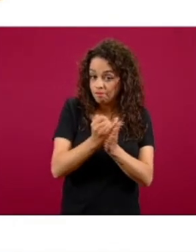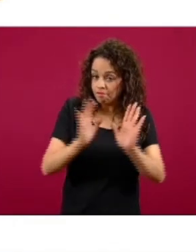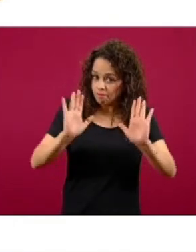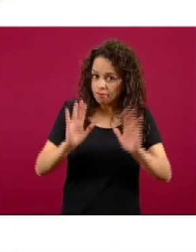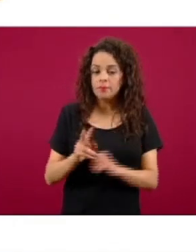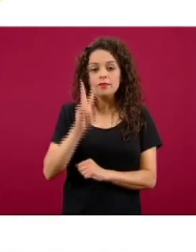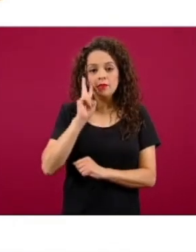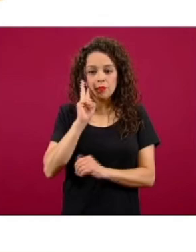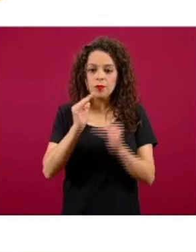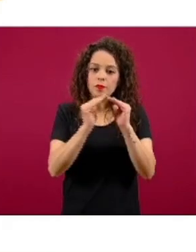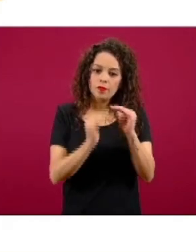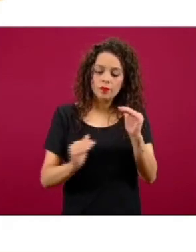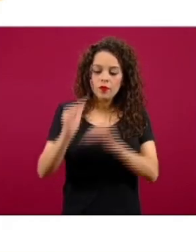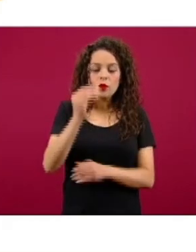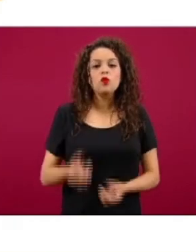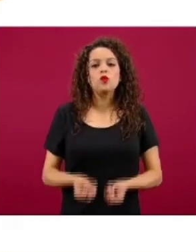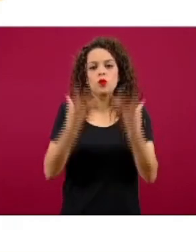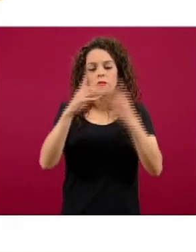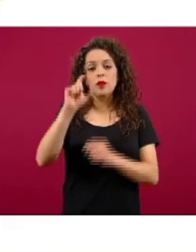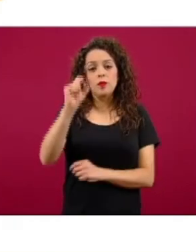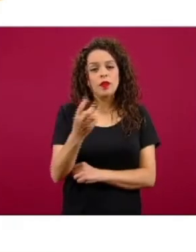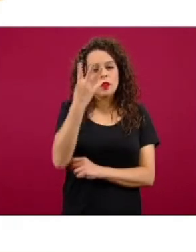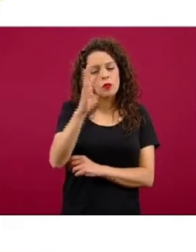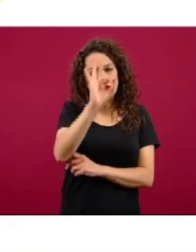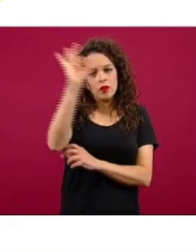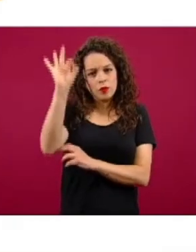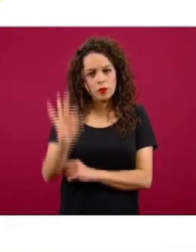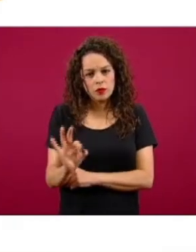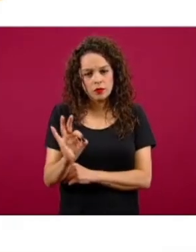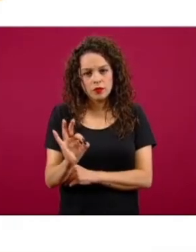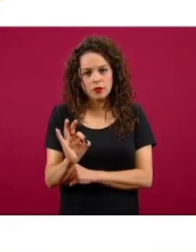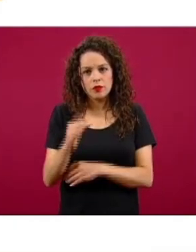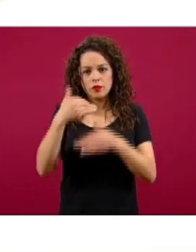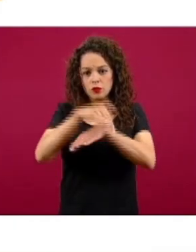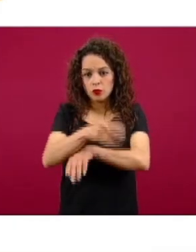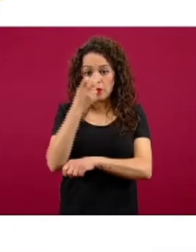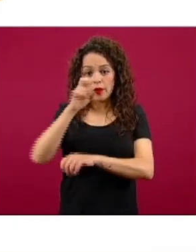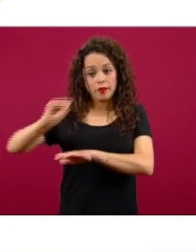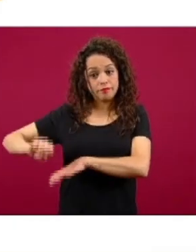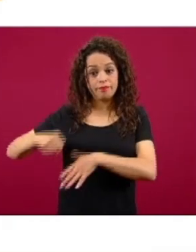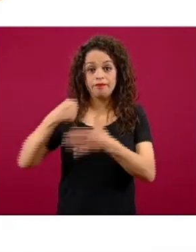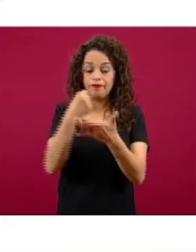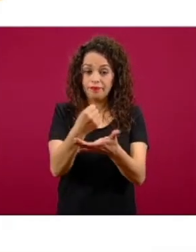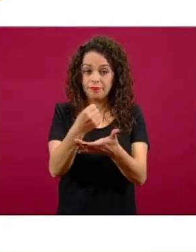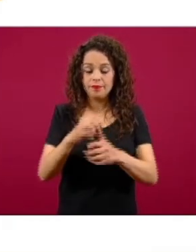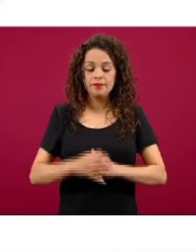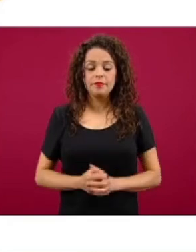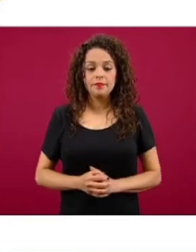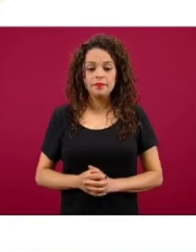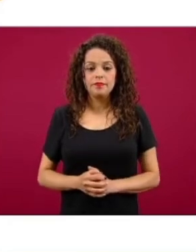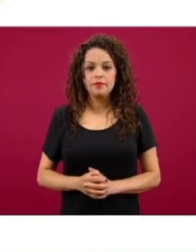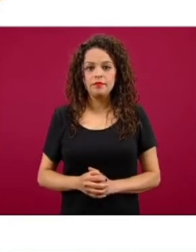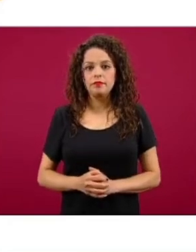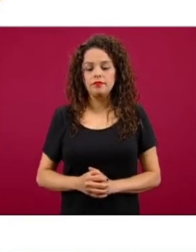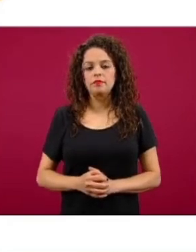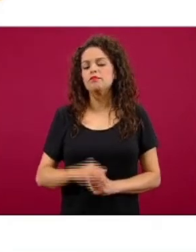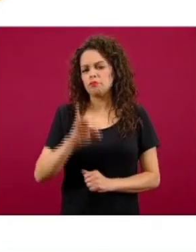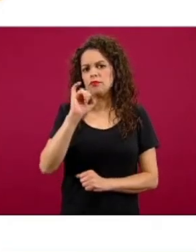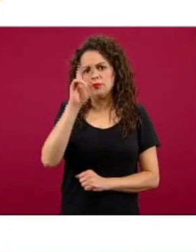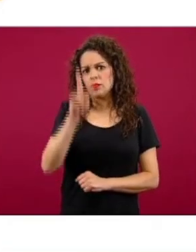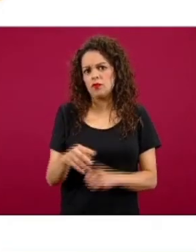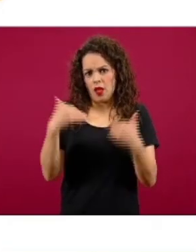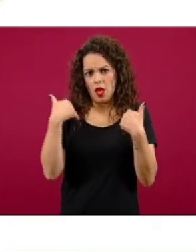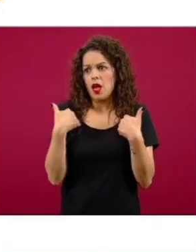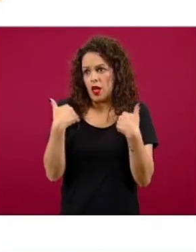de 24% de los recursos, porque entendemos perfectamente del